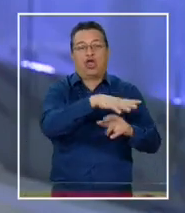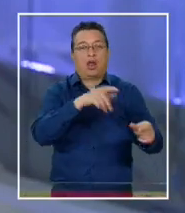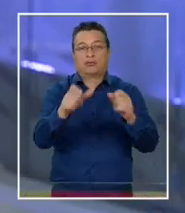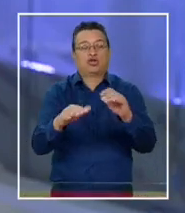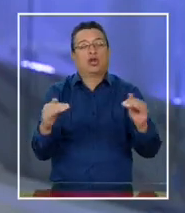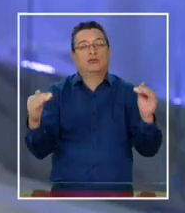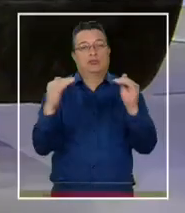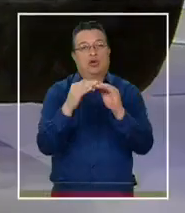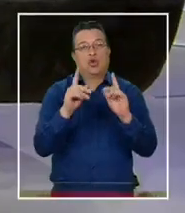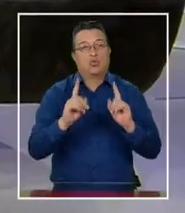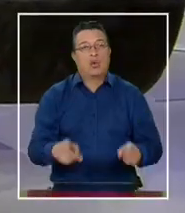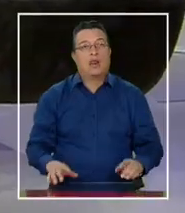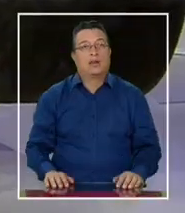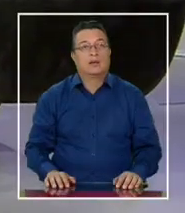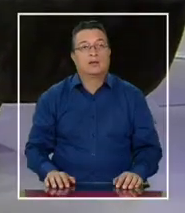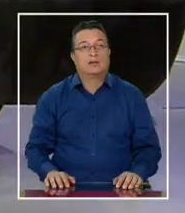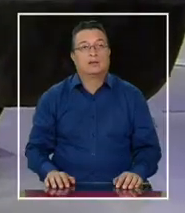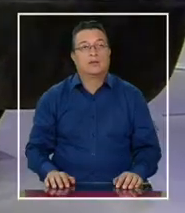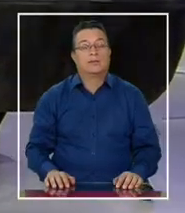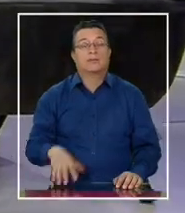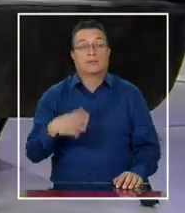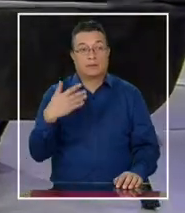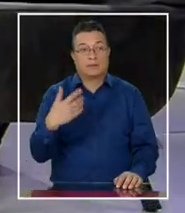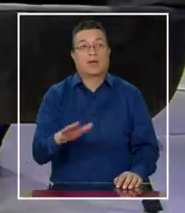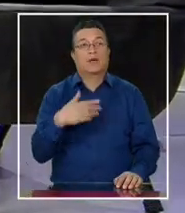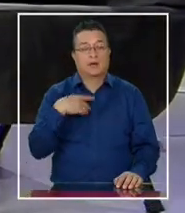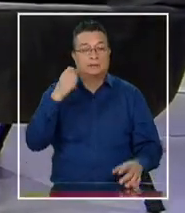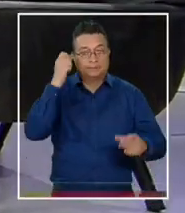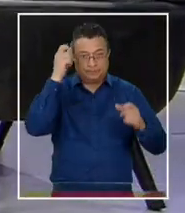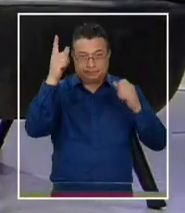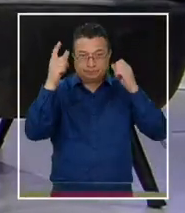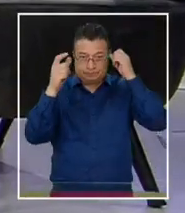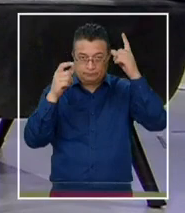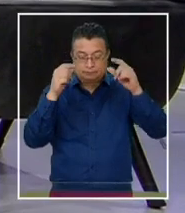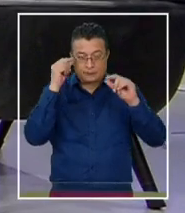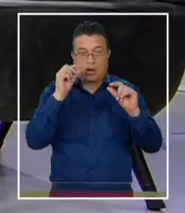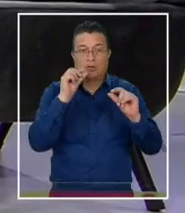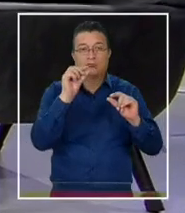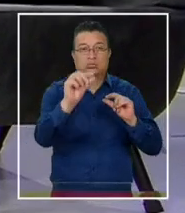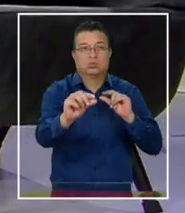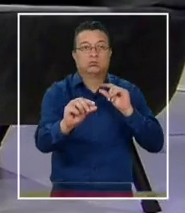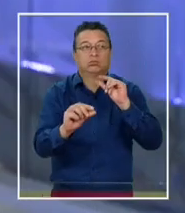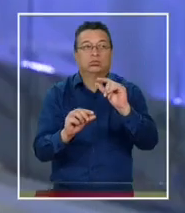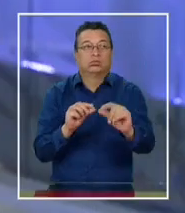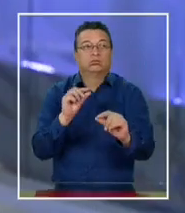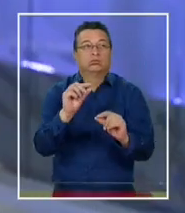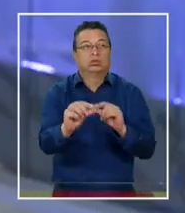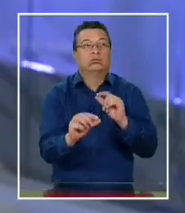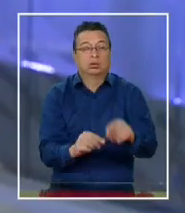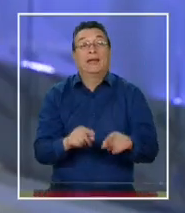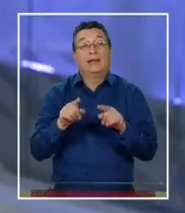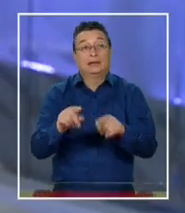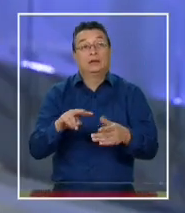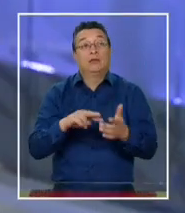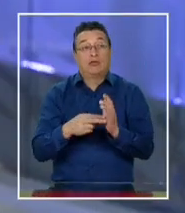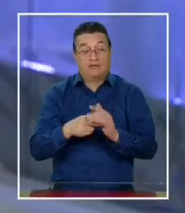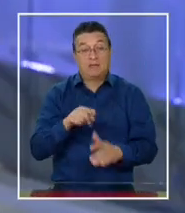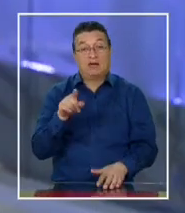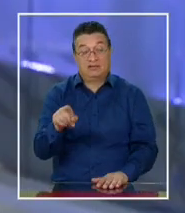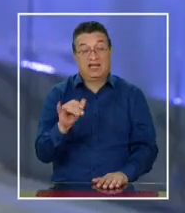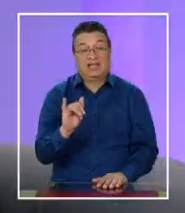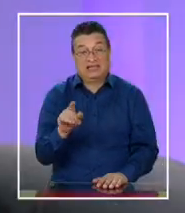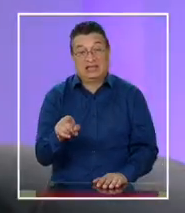personas y nos hemos ido enterando a cuentagotas de este eso ha sido parte del problema de este asunto